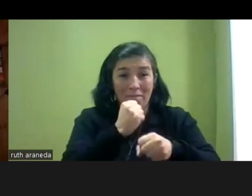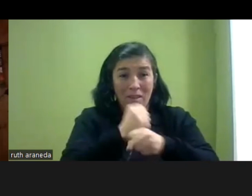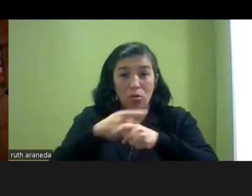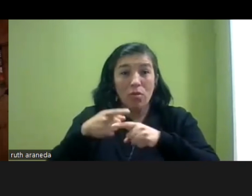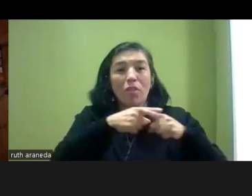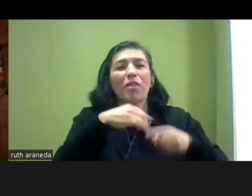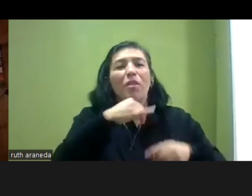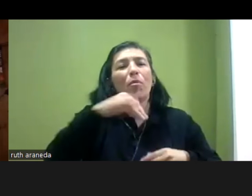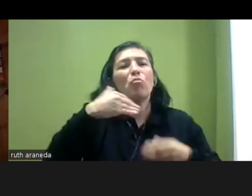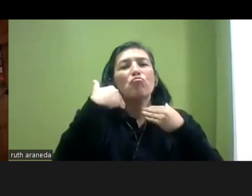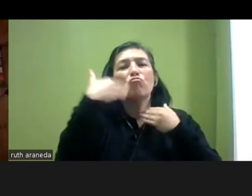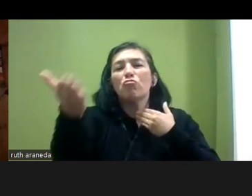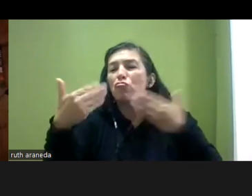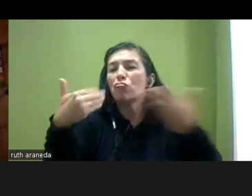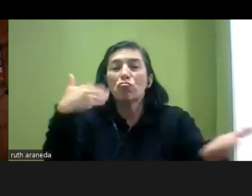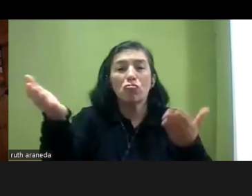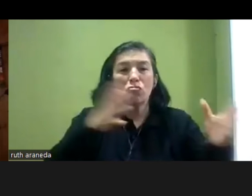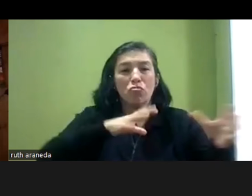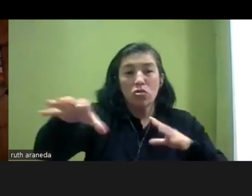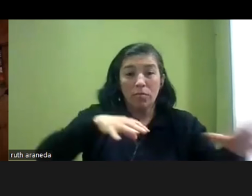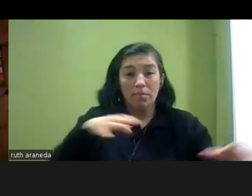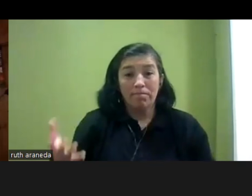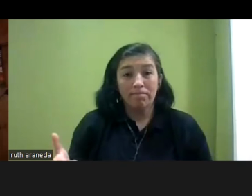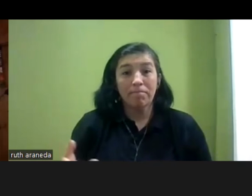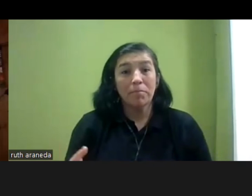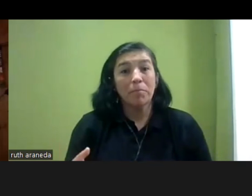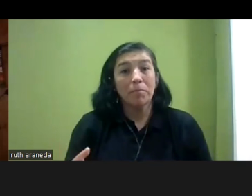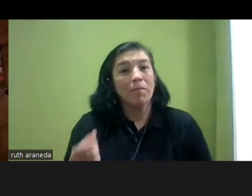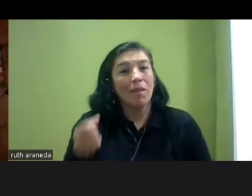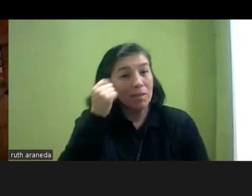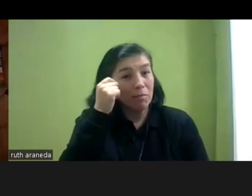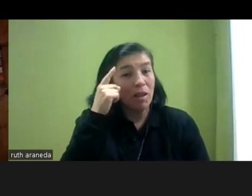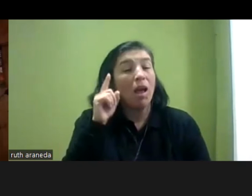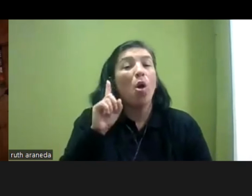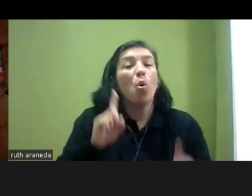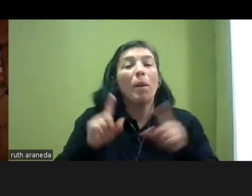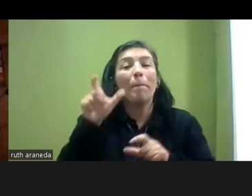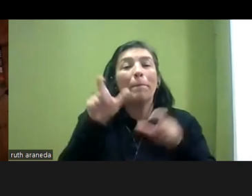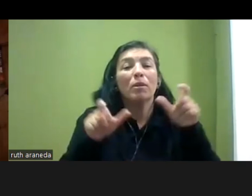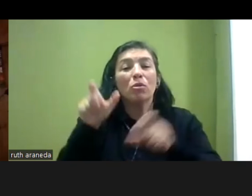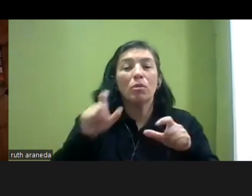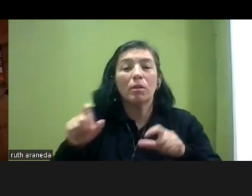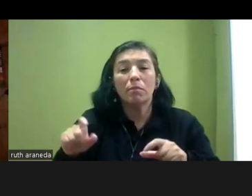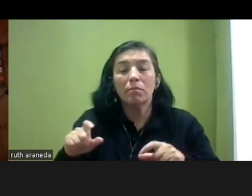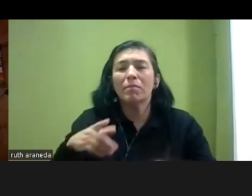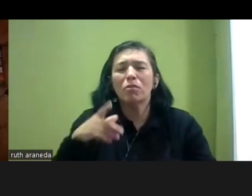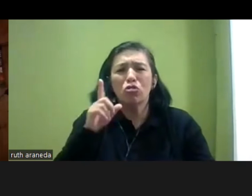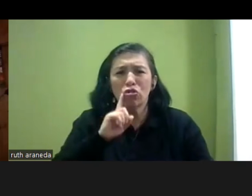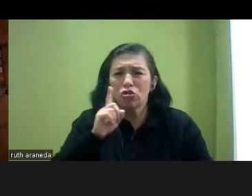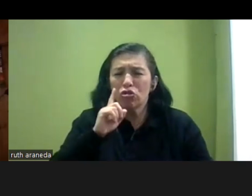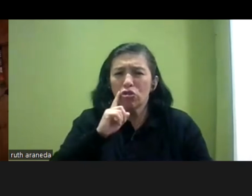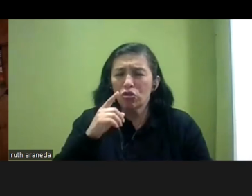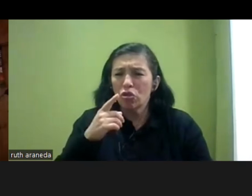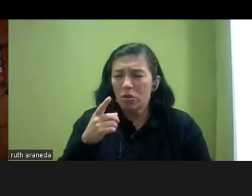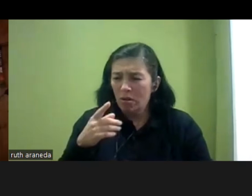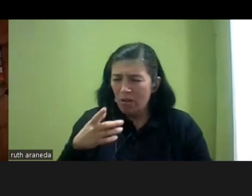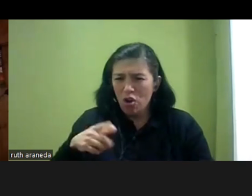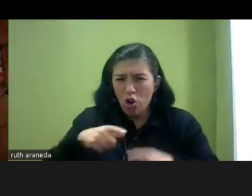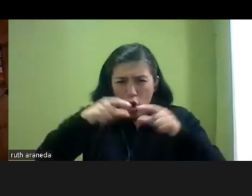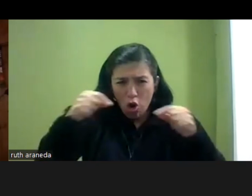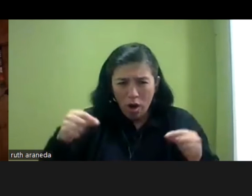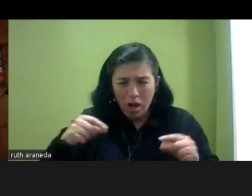repartir. Entonces, de esa forma nos explicamos que hay ciertos individuos que aparecen enterrados con más de